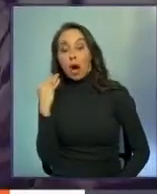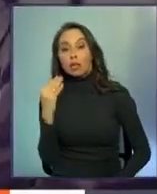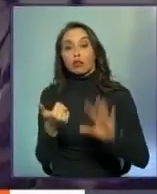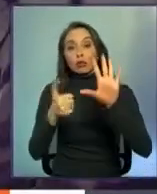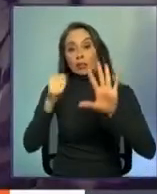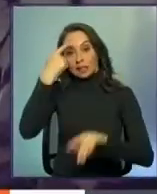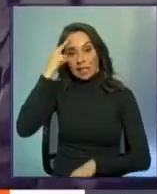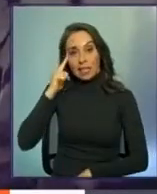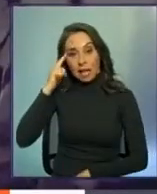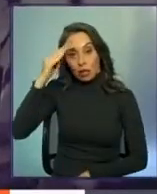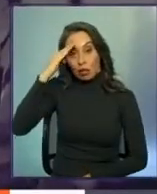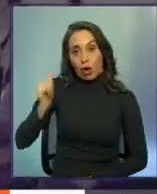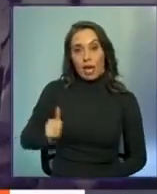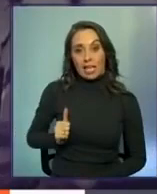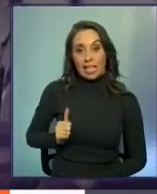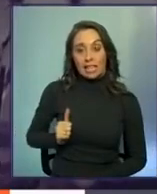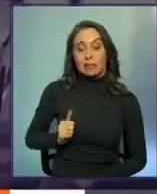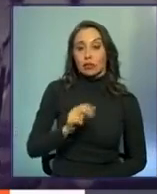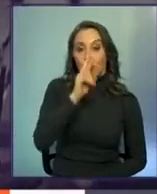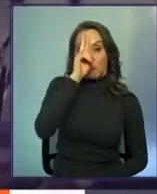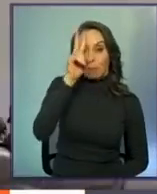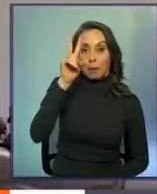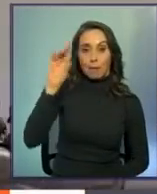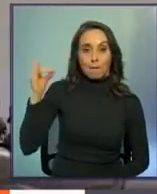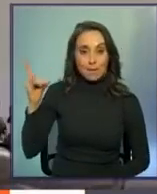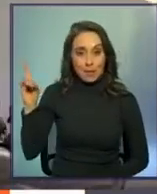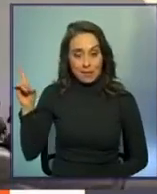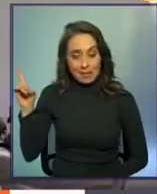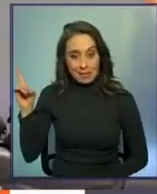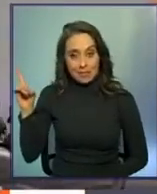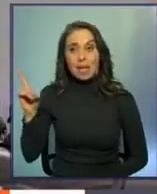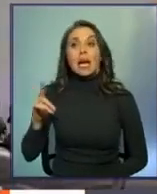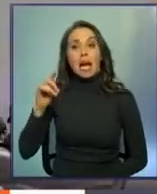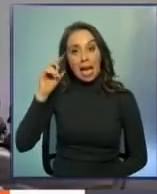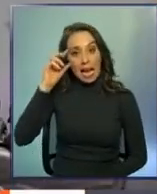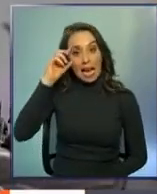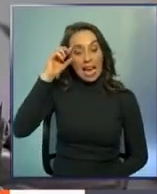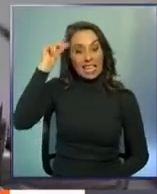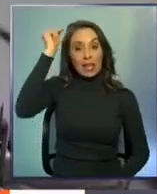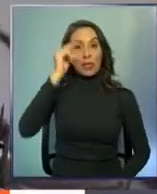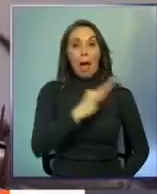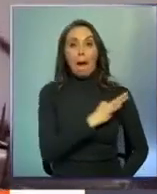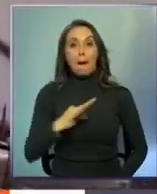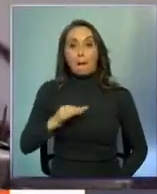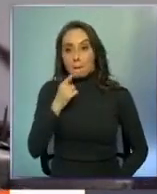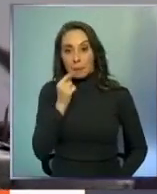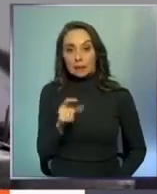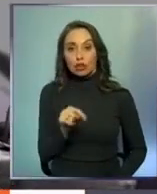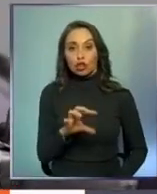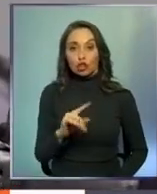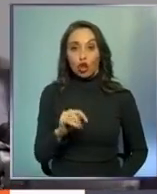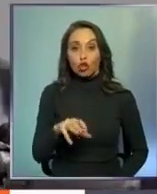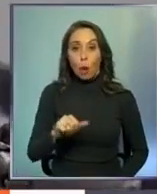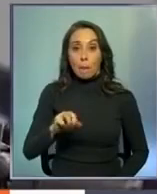heridos del ejército aliado. El objetivo del ministro Sotomayor se había logrado.